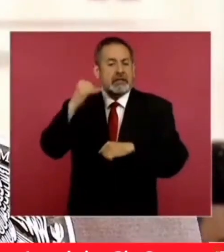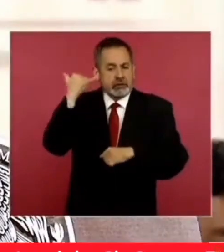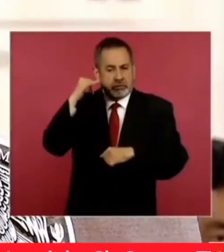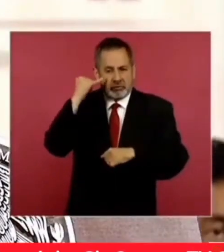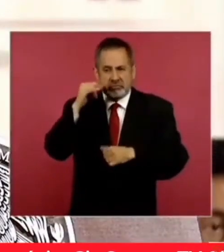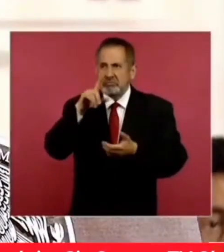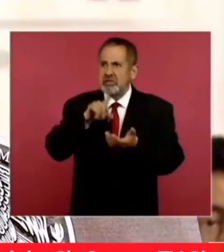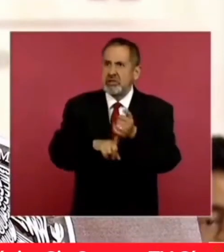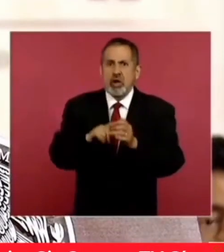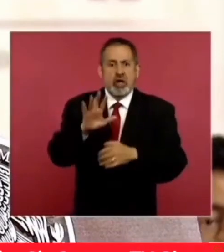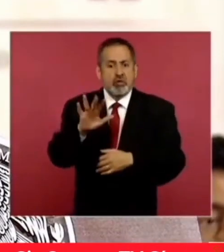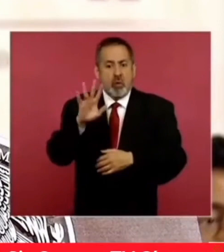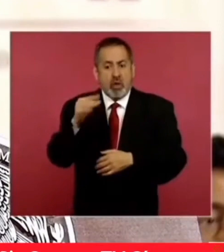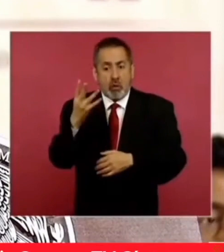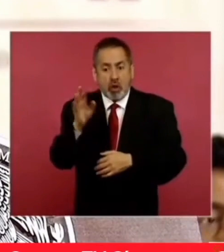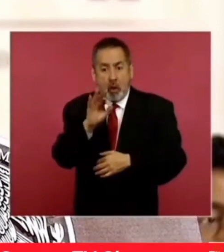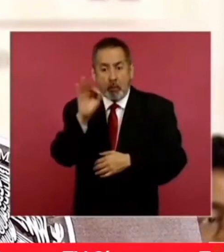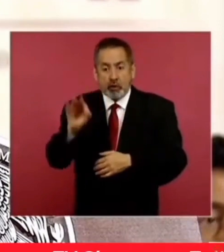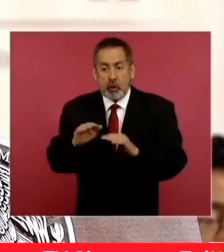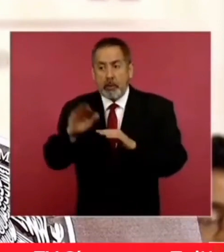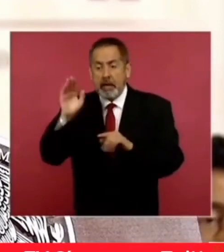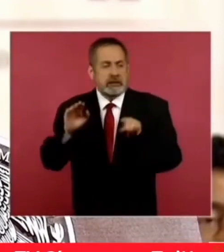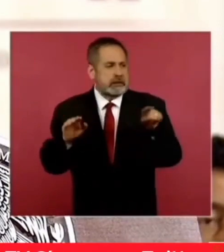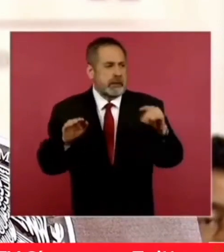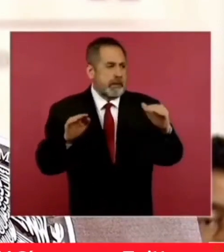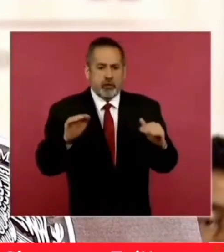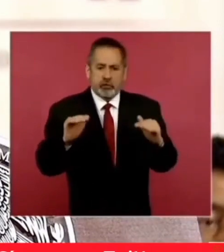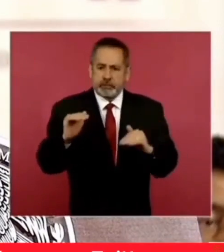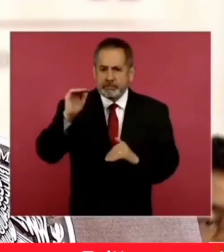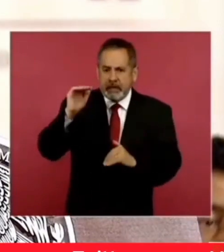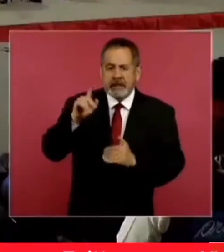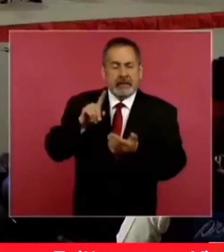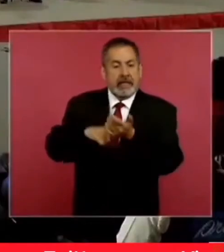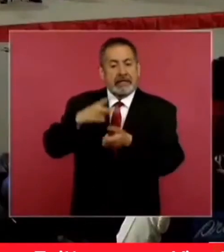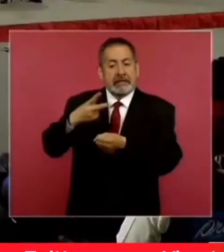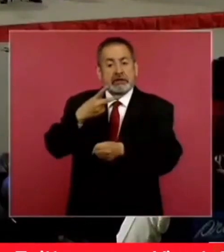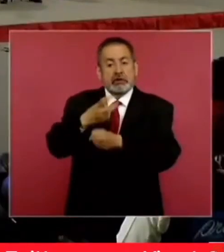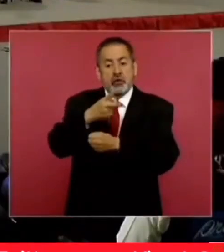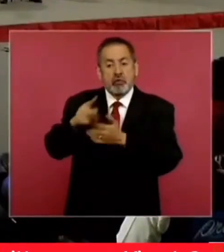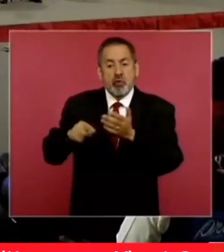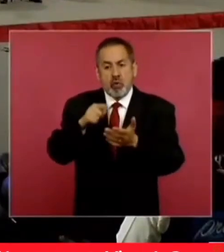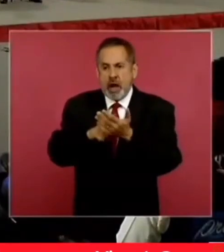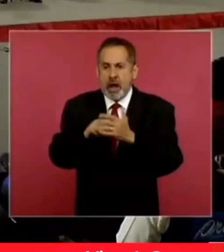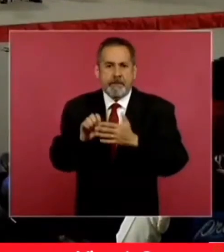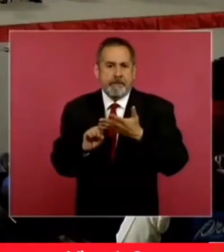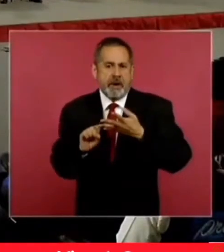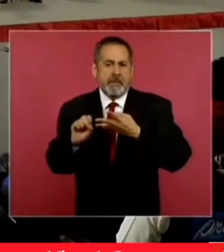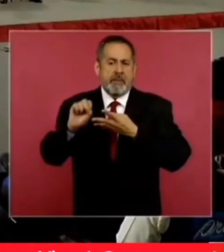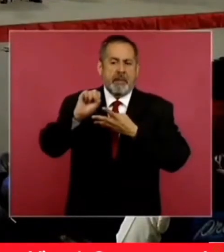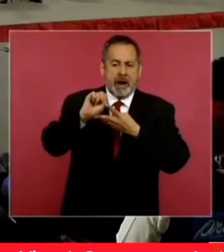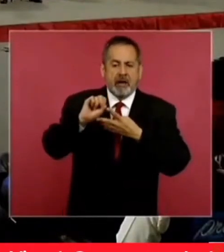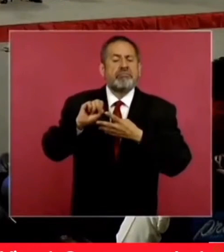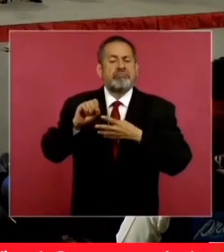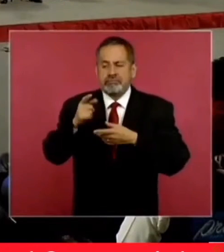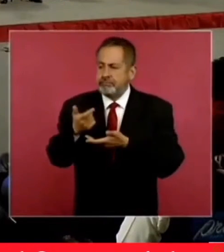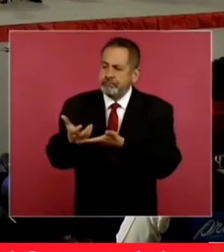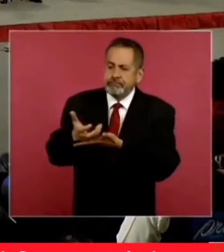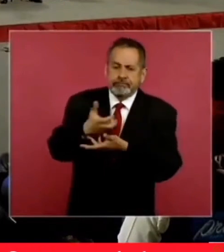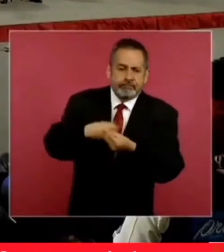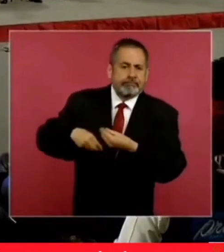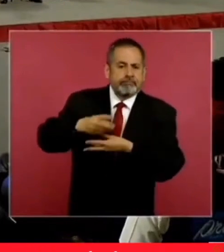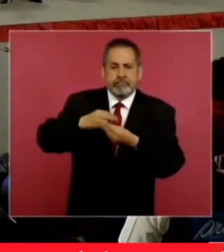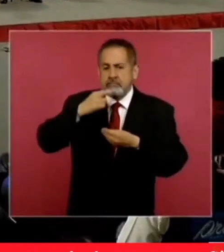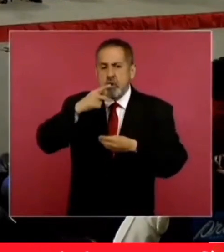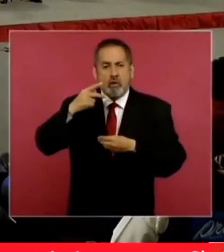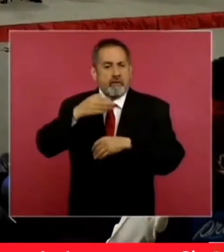crecimos un 54% más que el promedio a nivel nacional. Ocupamos el segundo lugar que más posiciones avanzó por el tema de ingreso familiar.